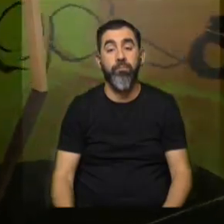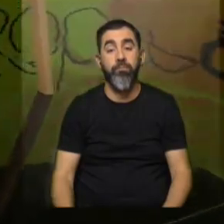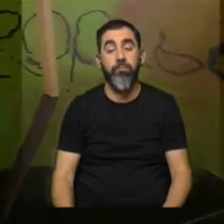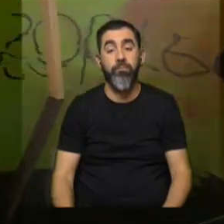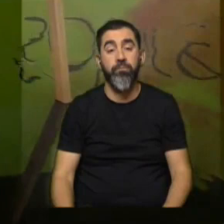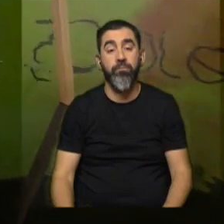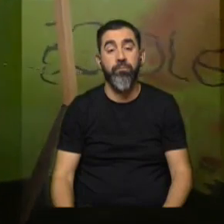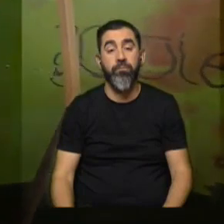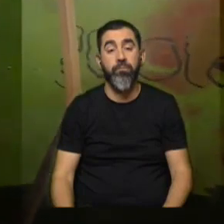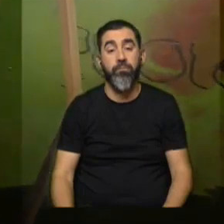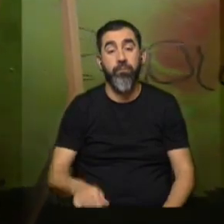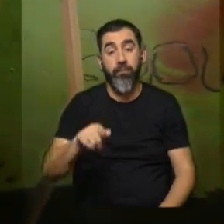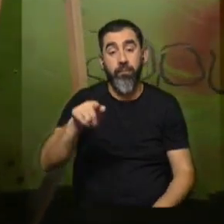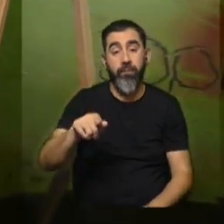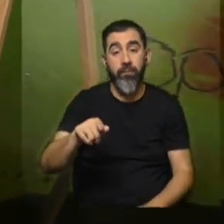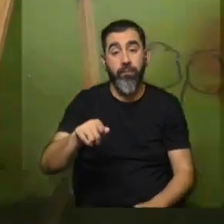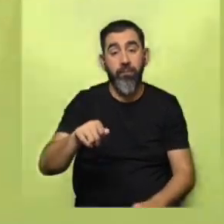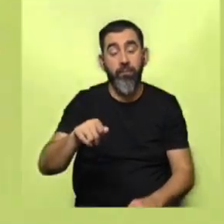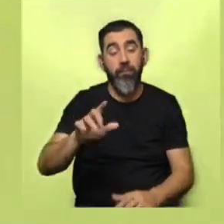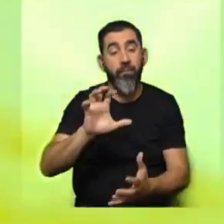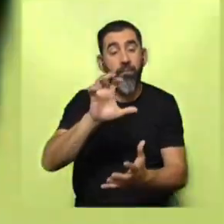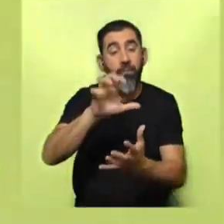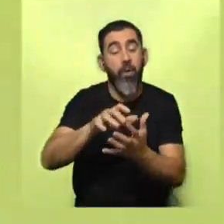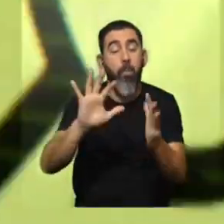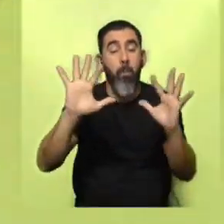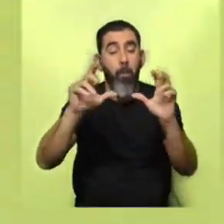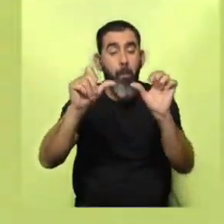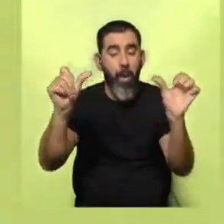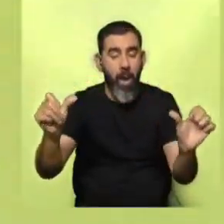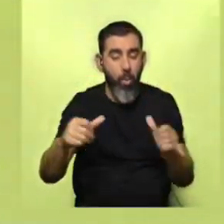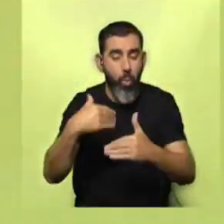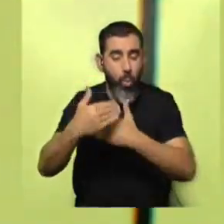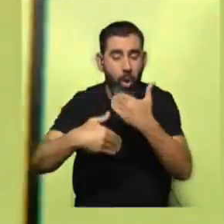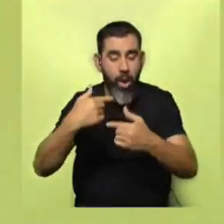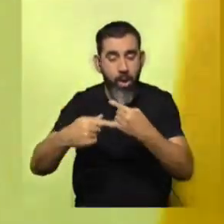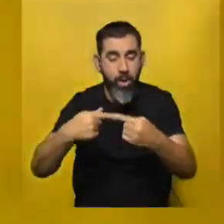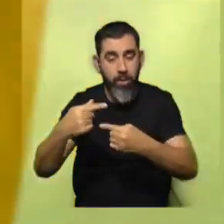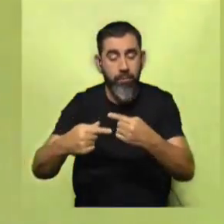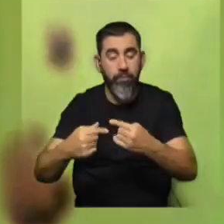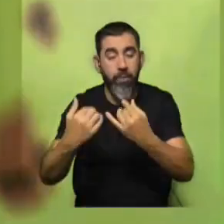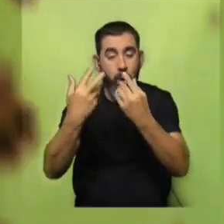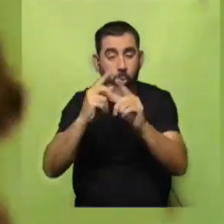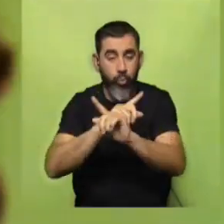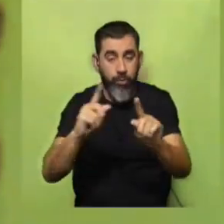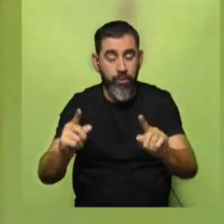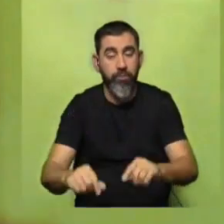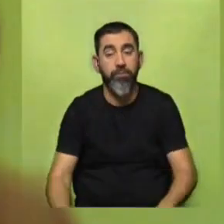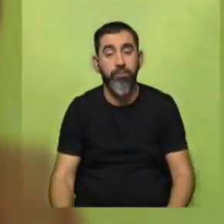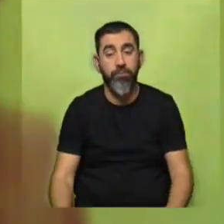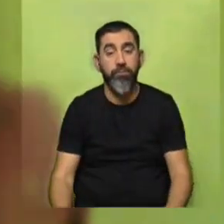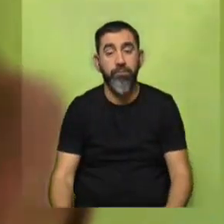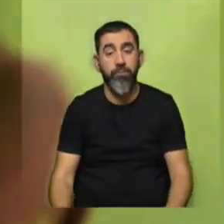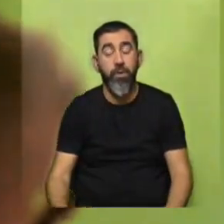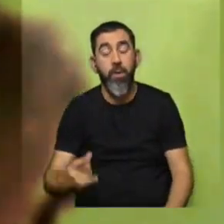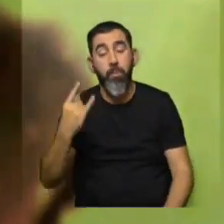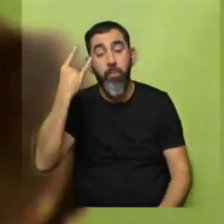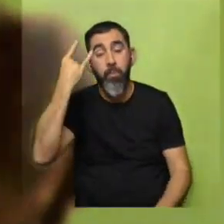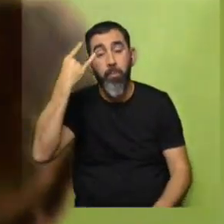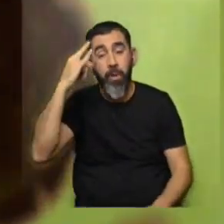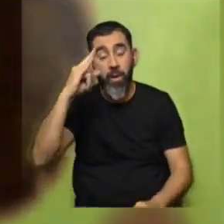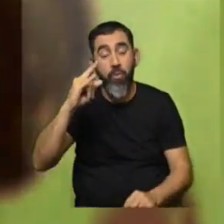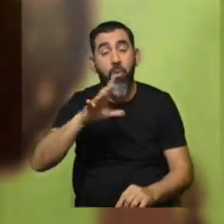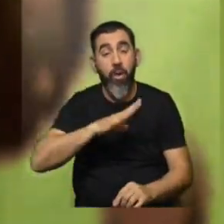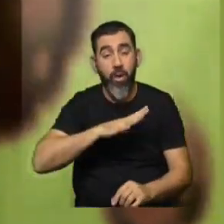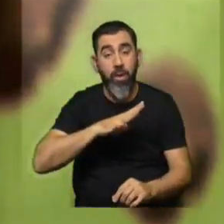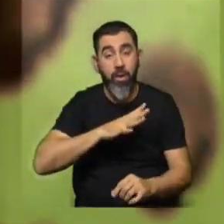Claramente, Alexandra, esta es una estación manual, digamos, de las tradicionales, ¿no? Es de las automáticas. Bueno, justamente la Estación Meteorológica del Prado, además de